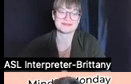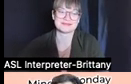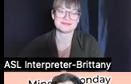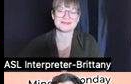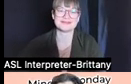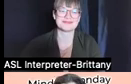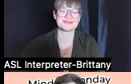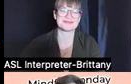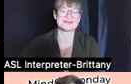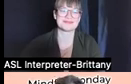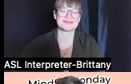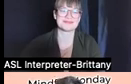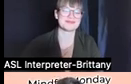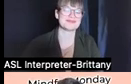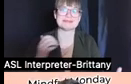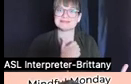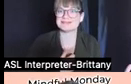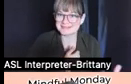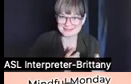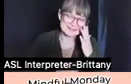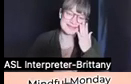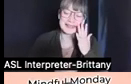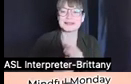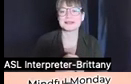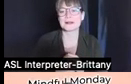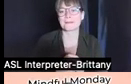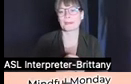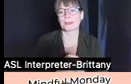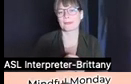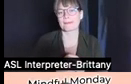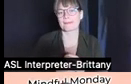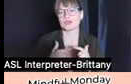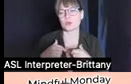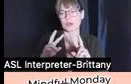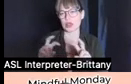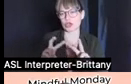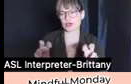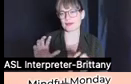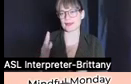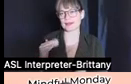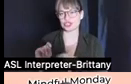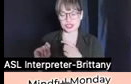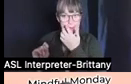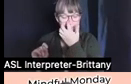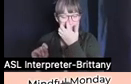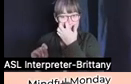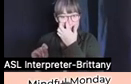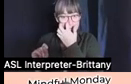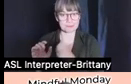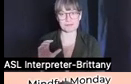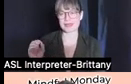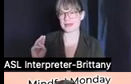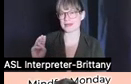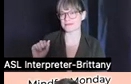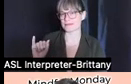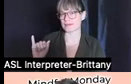Marianne, you're on mute. Pardon me. Thank you. I was looking at the chat. And... Estaba viendo el chat.